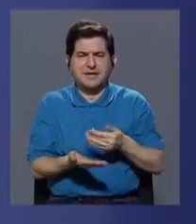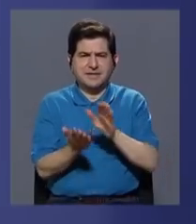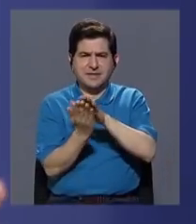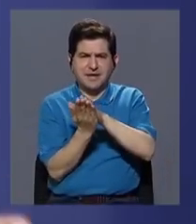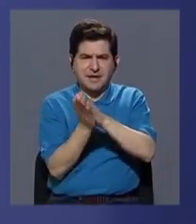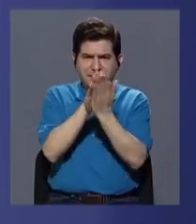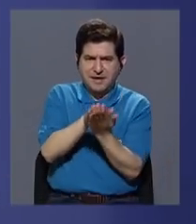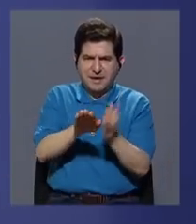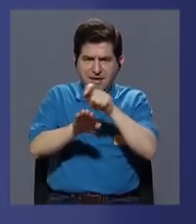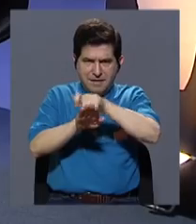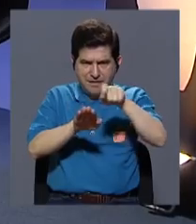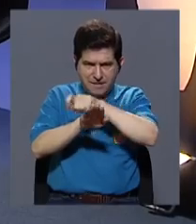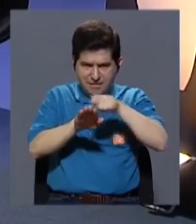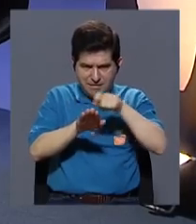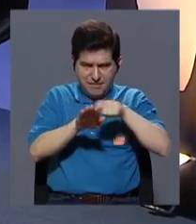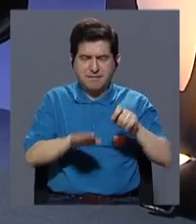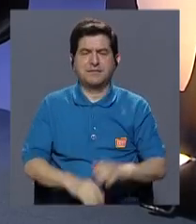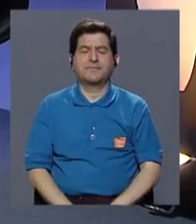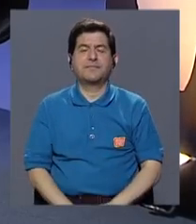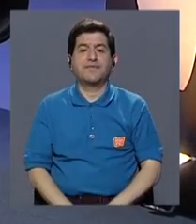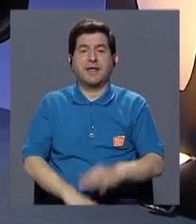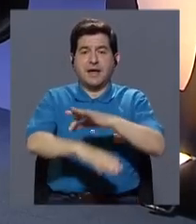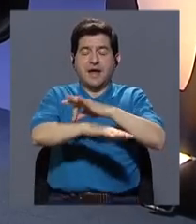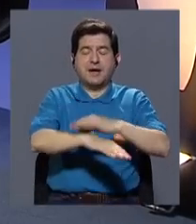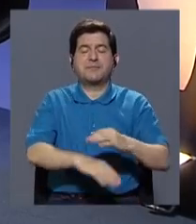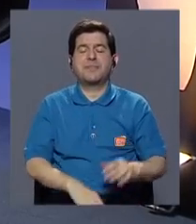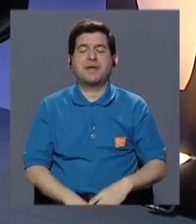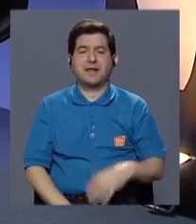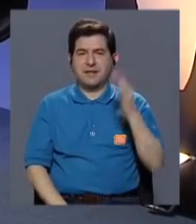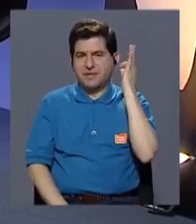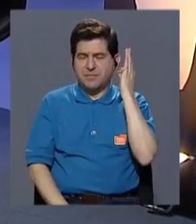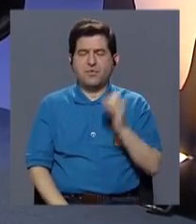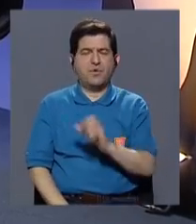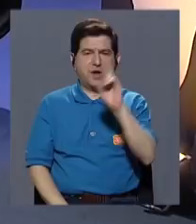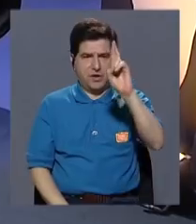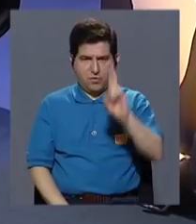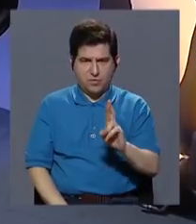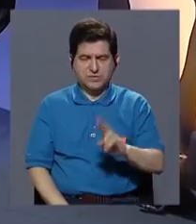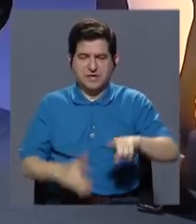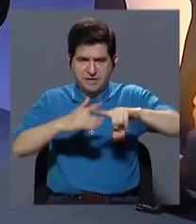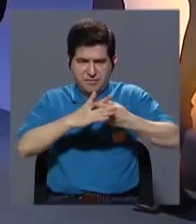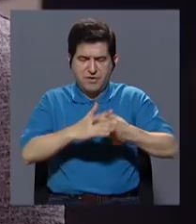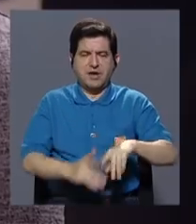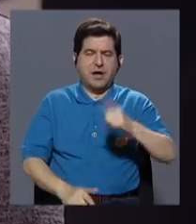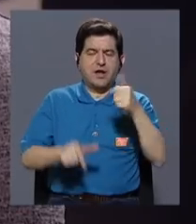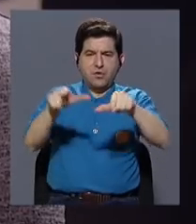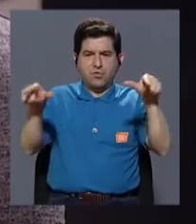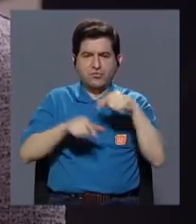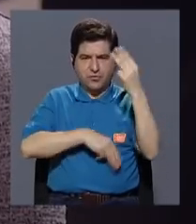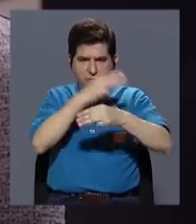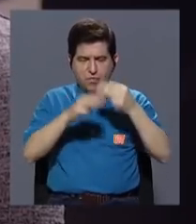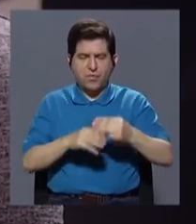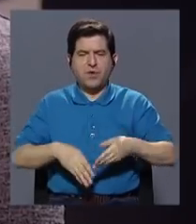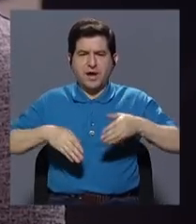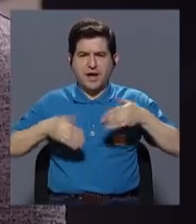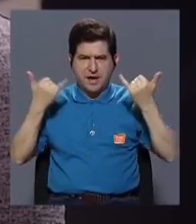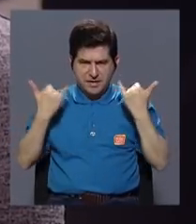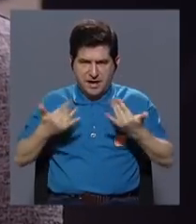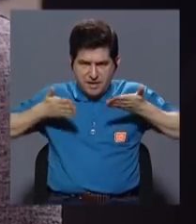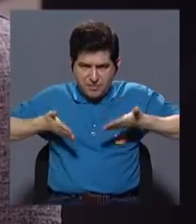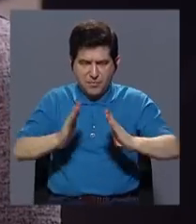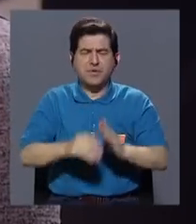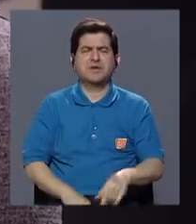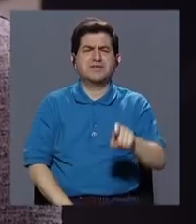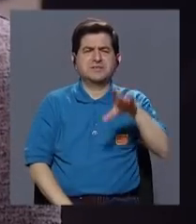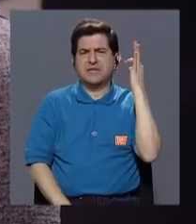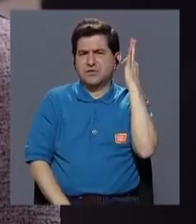contratapa a que line bueno a piel de mujer la engendró costa rica y la parió del otro lado del mundo la han generado en las historias de cientos de